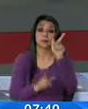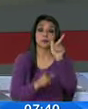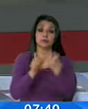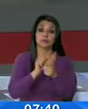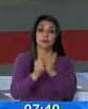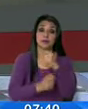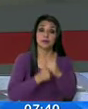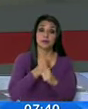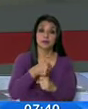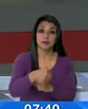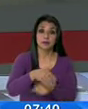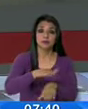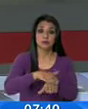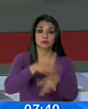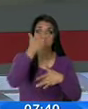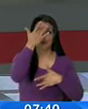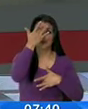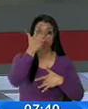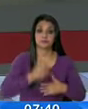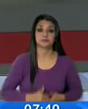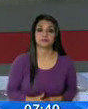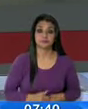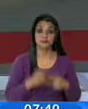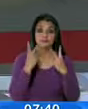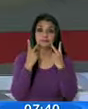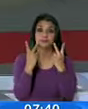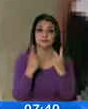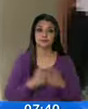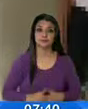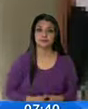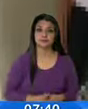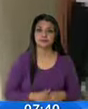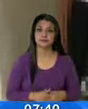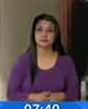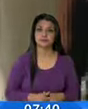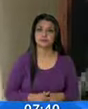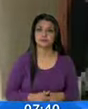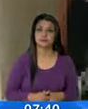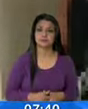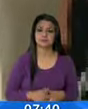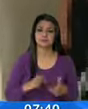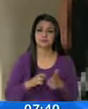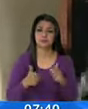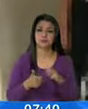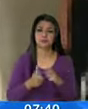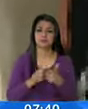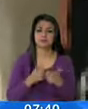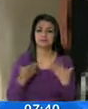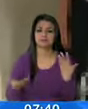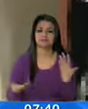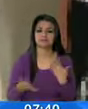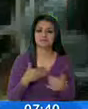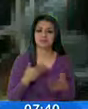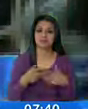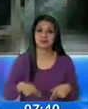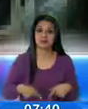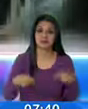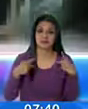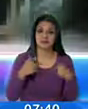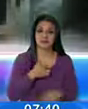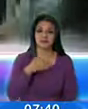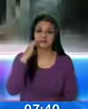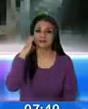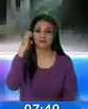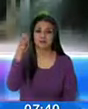año a causa de esta enfermedad. Veamos. Sin importar las adversidades, mientras haya vida, hay esperanza. Este es el mensaje